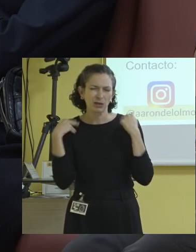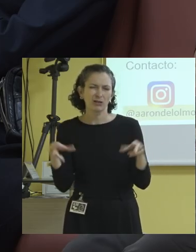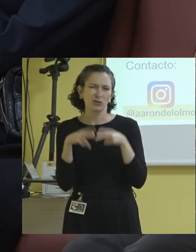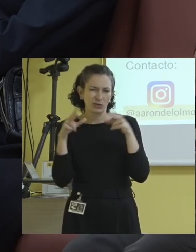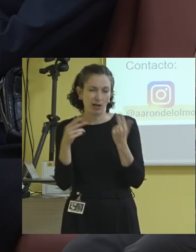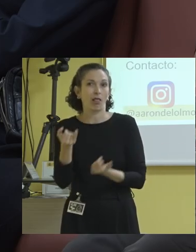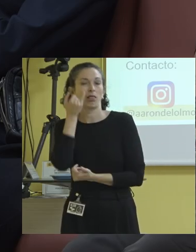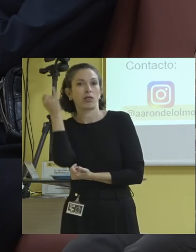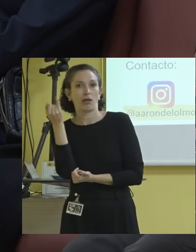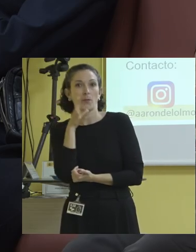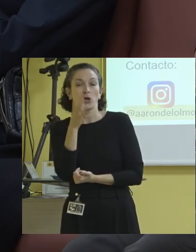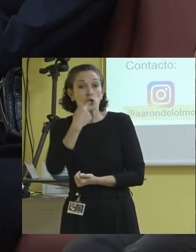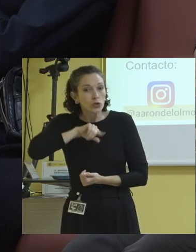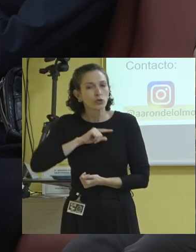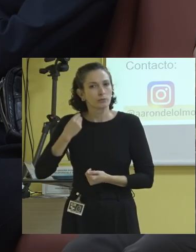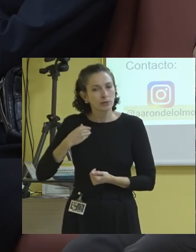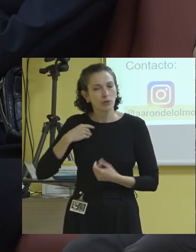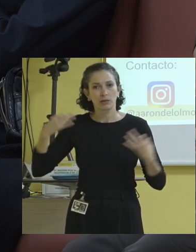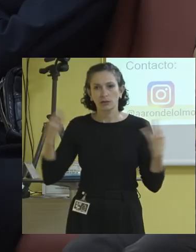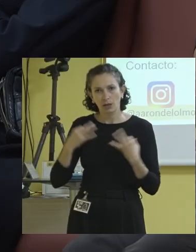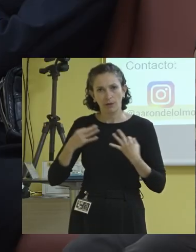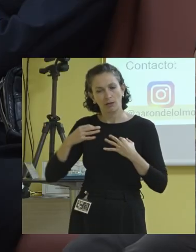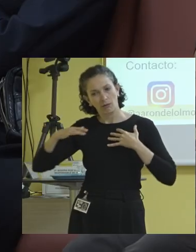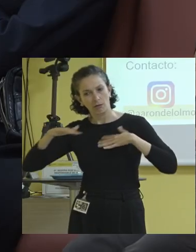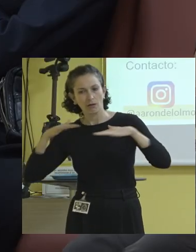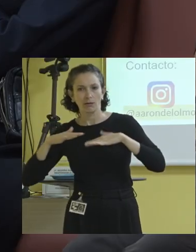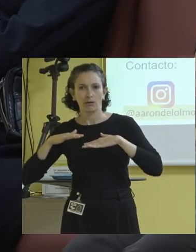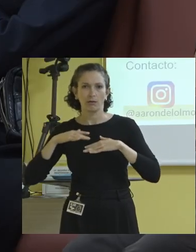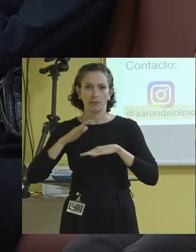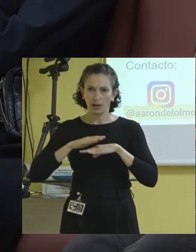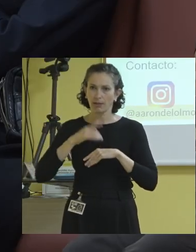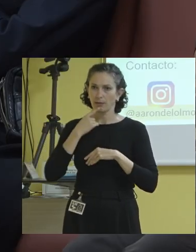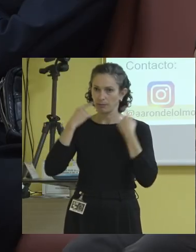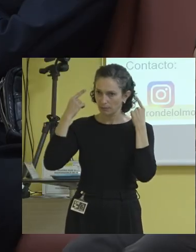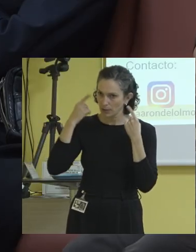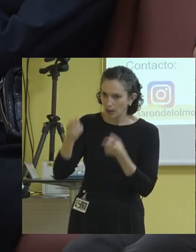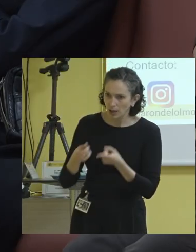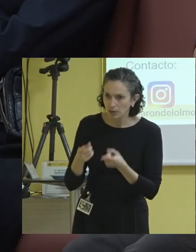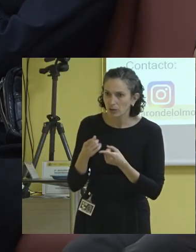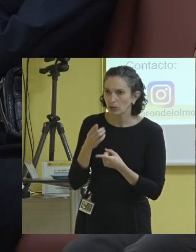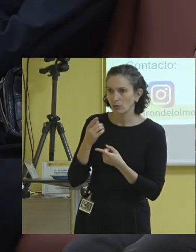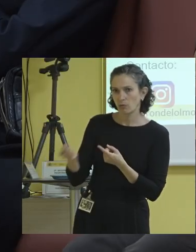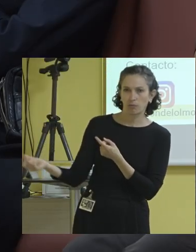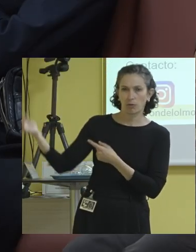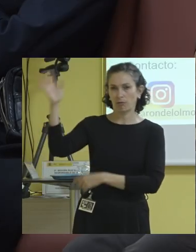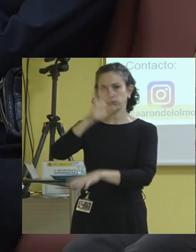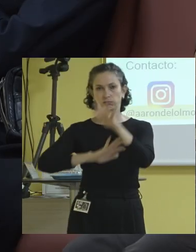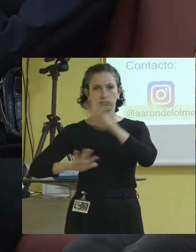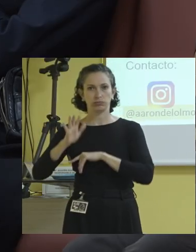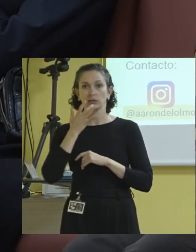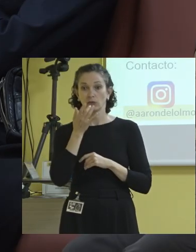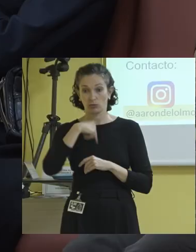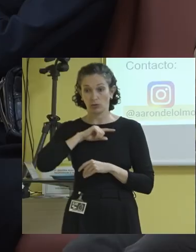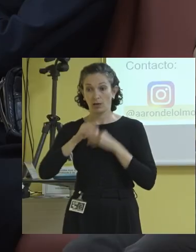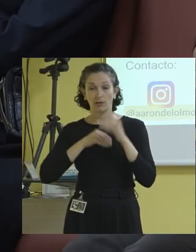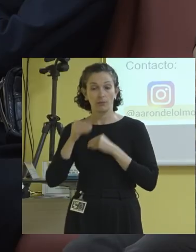de que nosotros mismos deberíamos haber sido proactivos y no dejar que nos coman el terreno eso, decir, no, que esto estamos perdiendo aquí el norte un poco, o sea, si nosotros esto lo hacemos